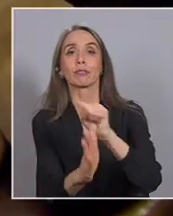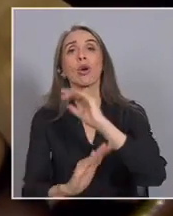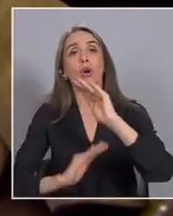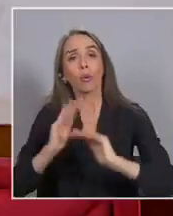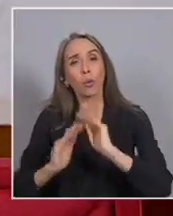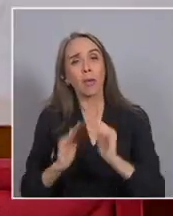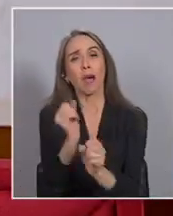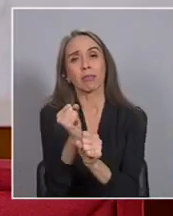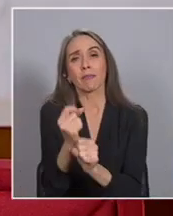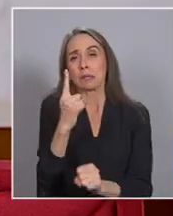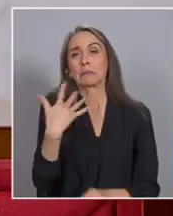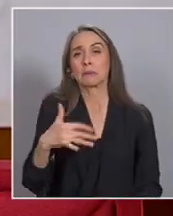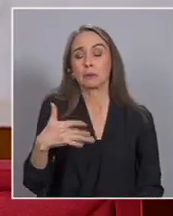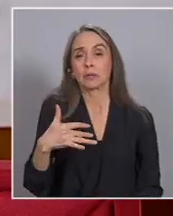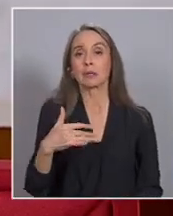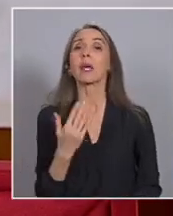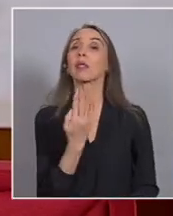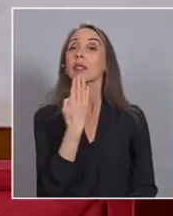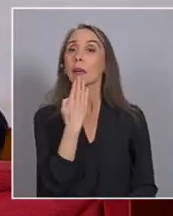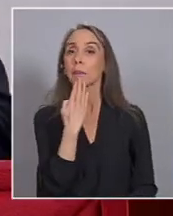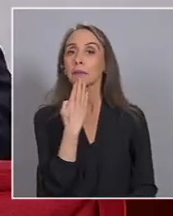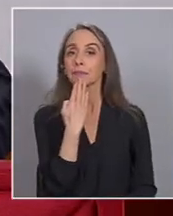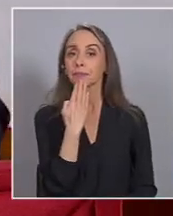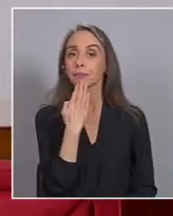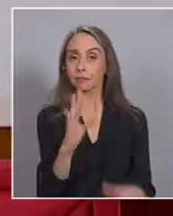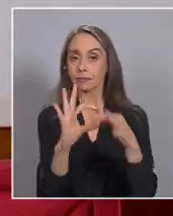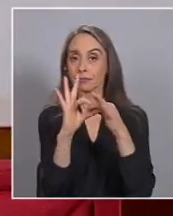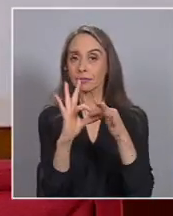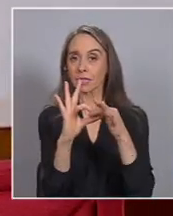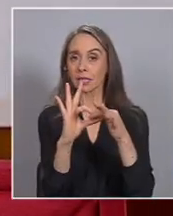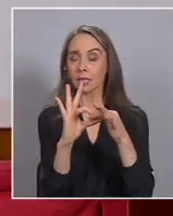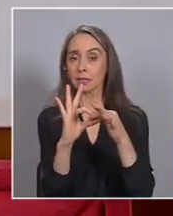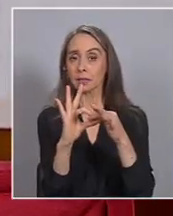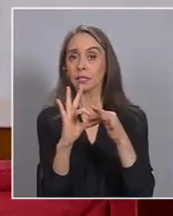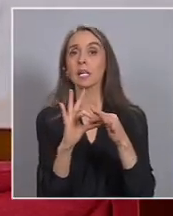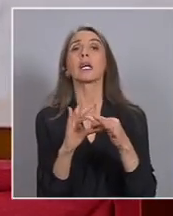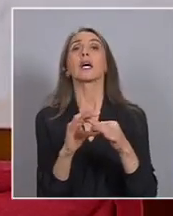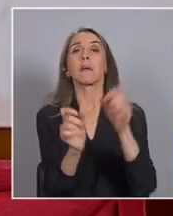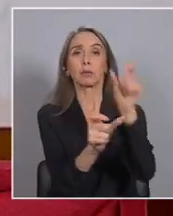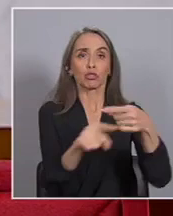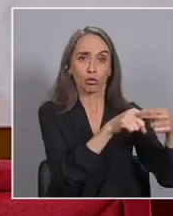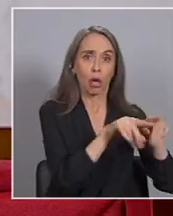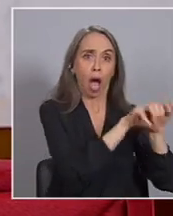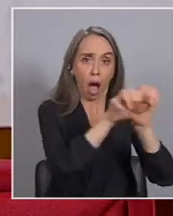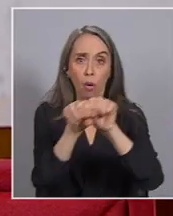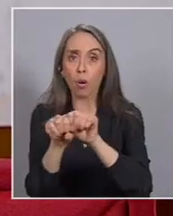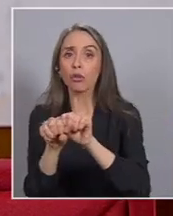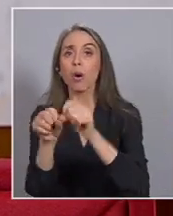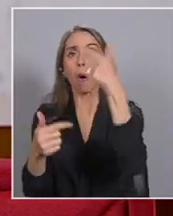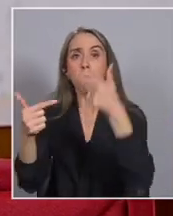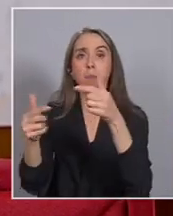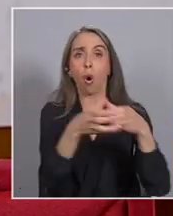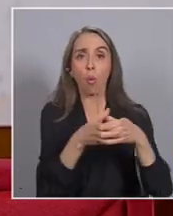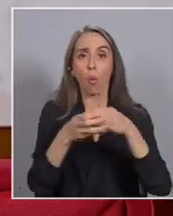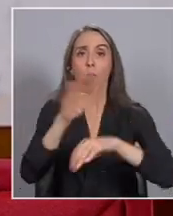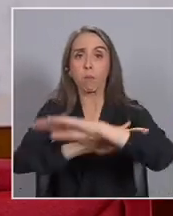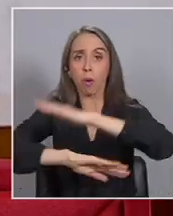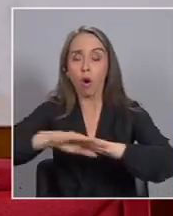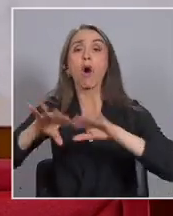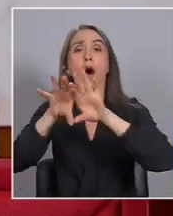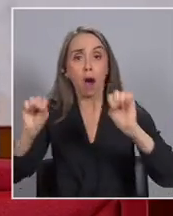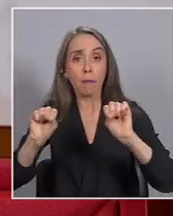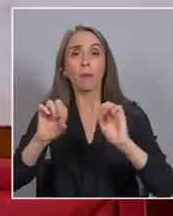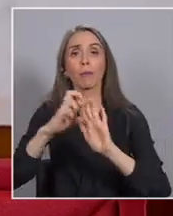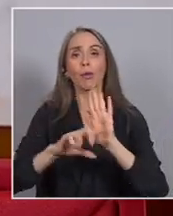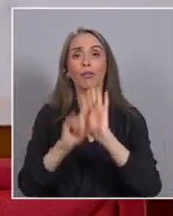empleo. También, y gracias a un amplio acuerdo social y político, logramos aprobar la ley